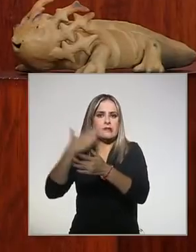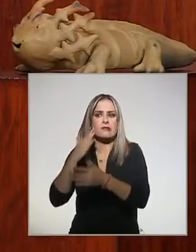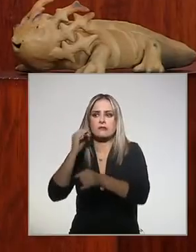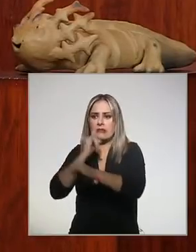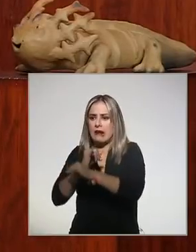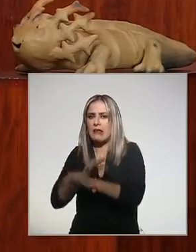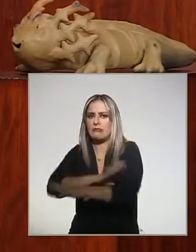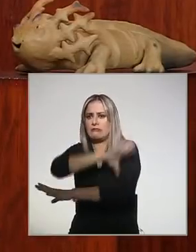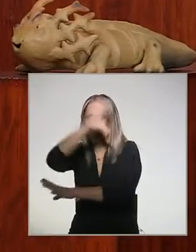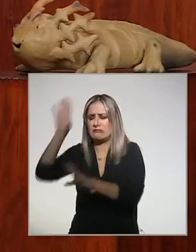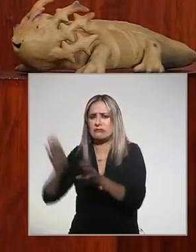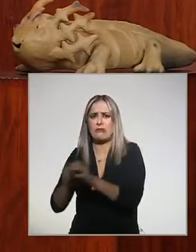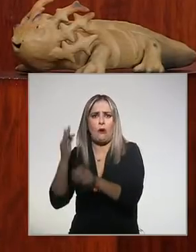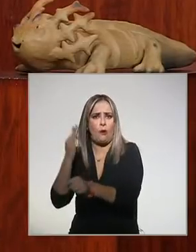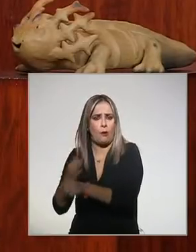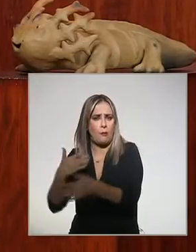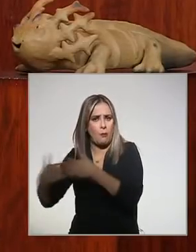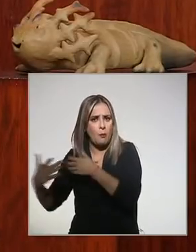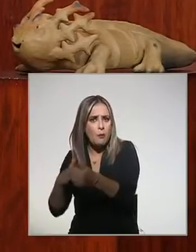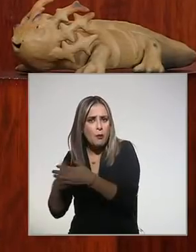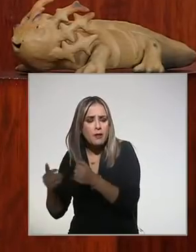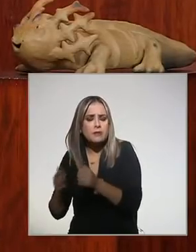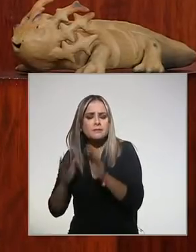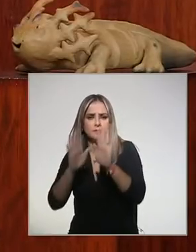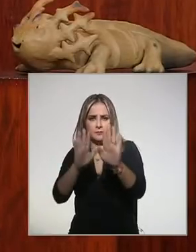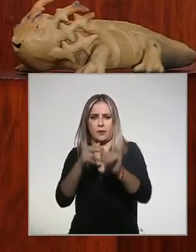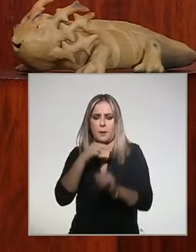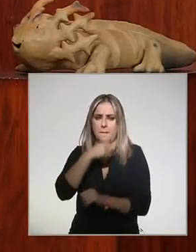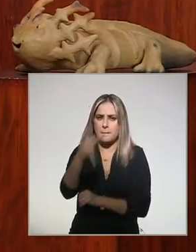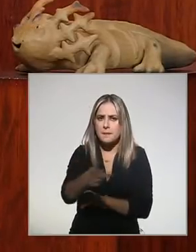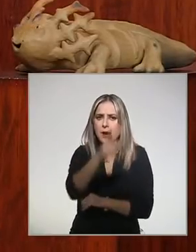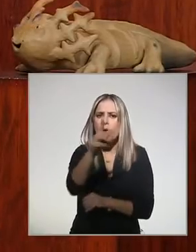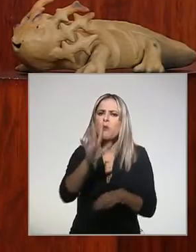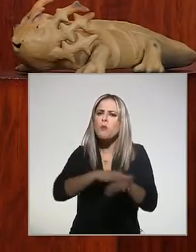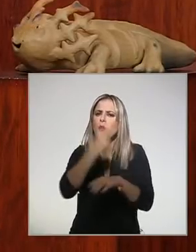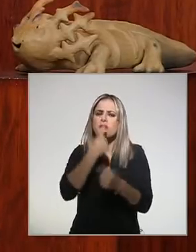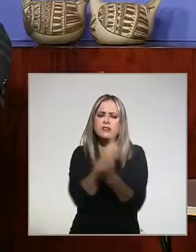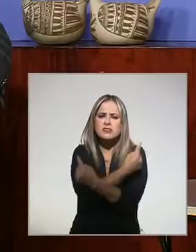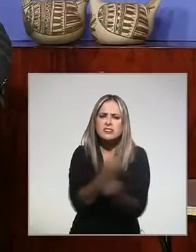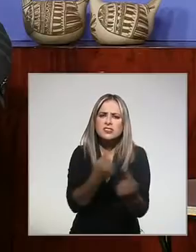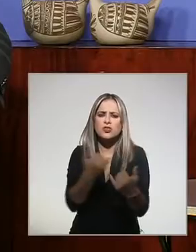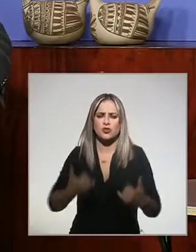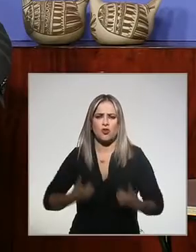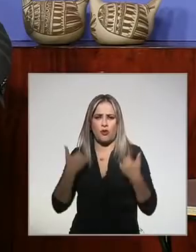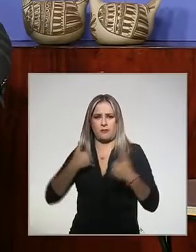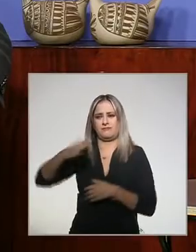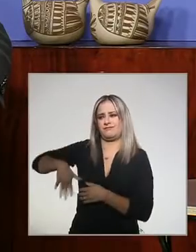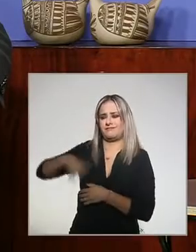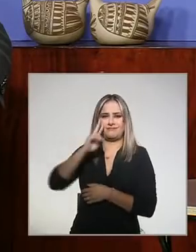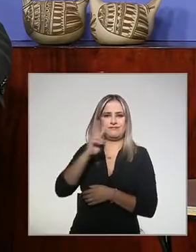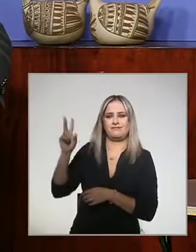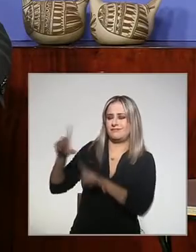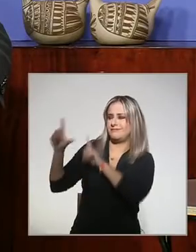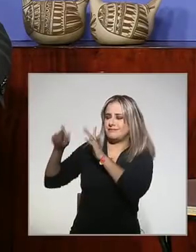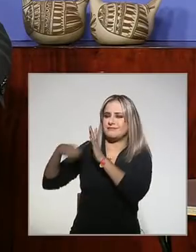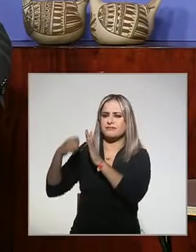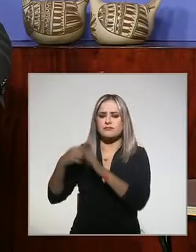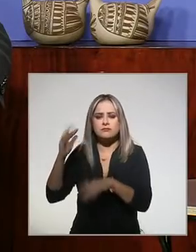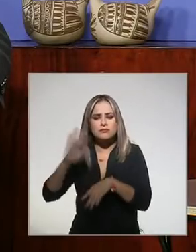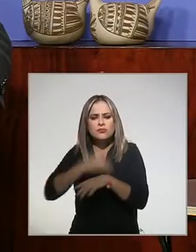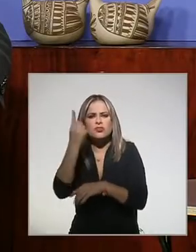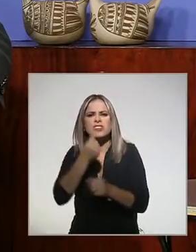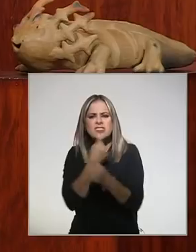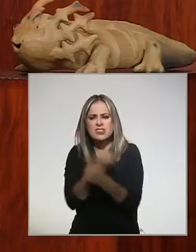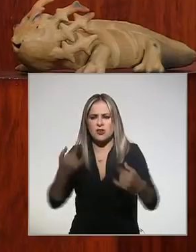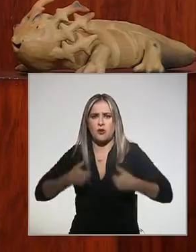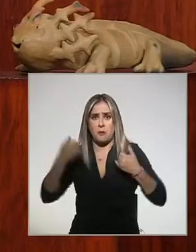entonces acá la verdadera pregunta es, ¿para qué los niños y niñas, o adolescentes también, como veíamos en el video, necesitan